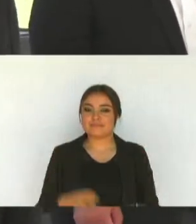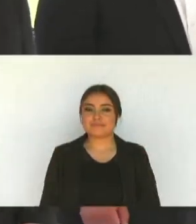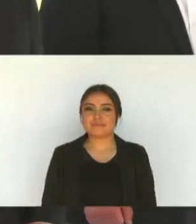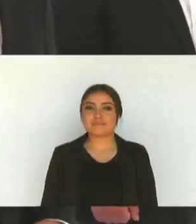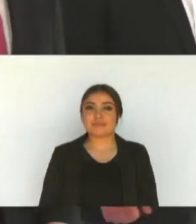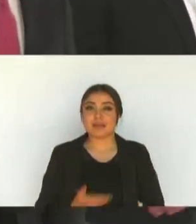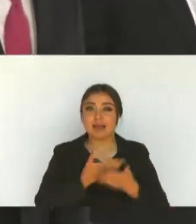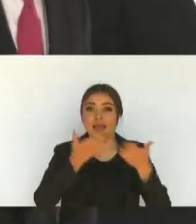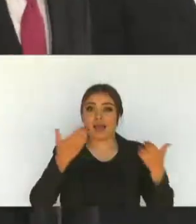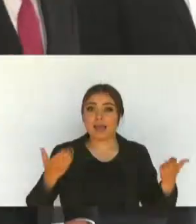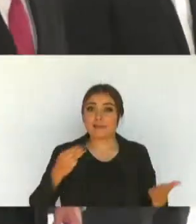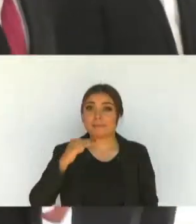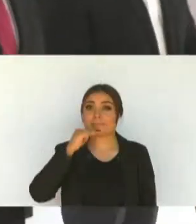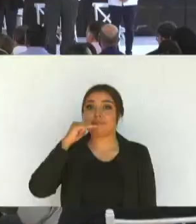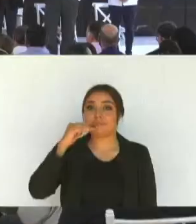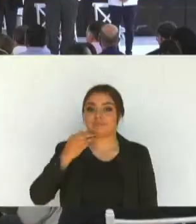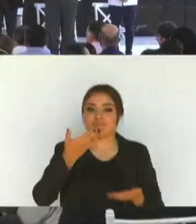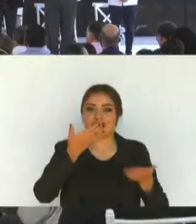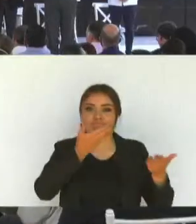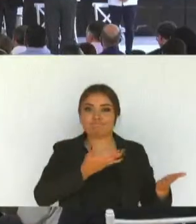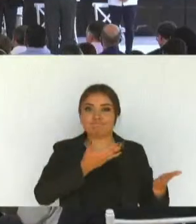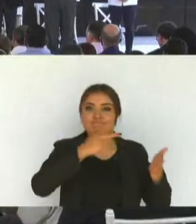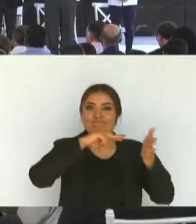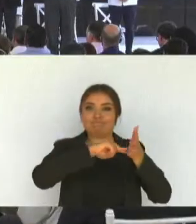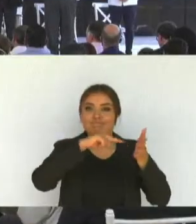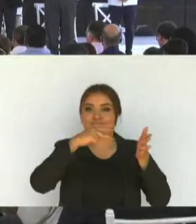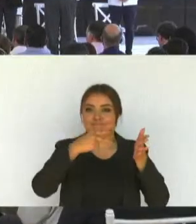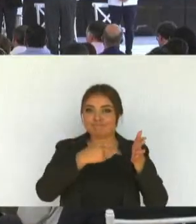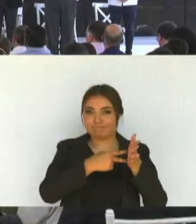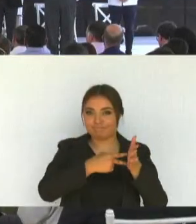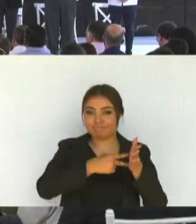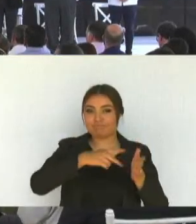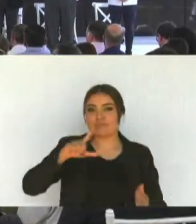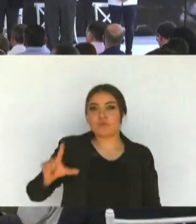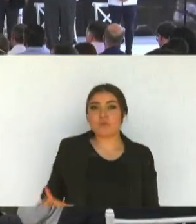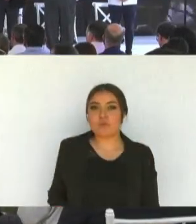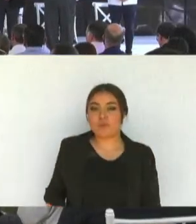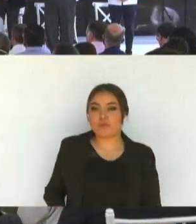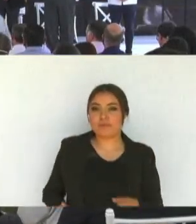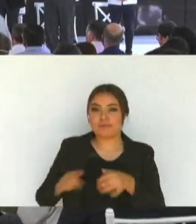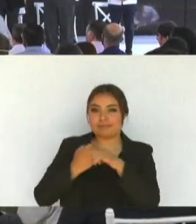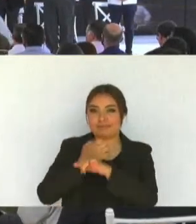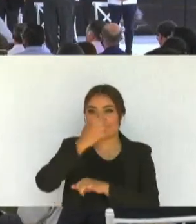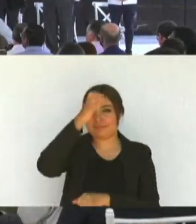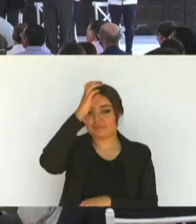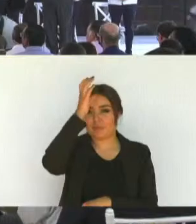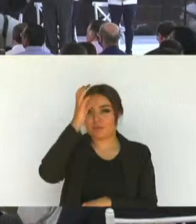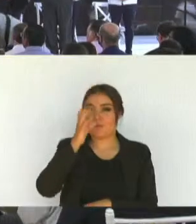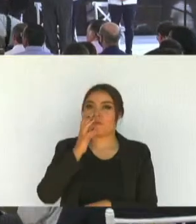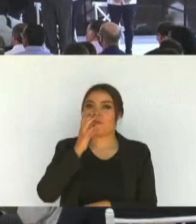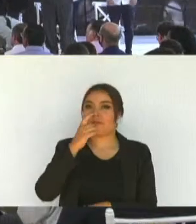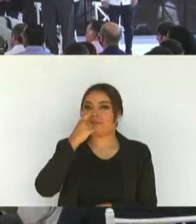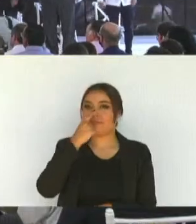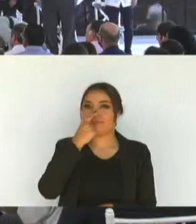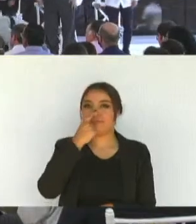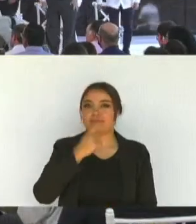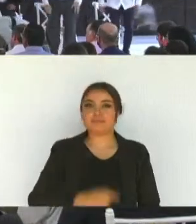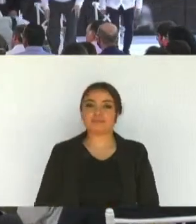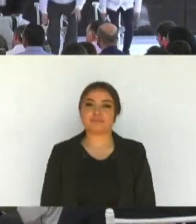Toca el turno en el uso de la palabra al ingeniero Miguel Ángel Riquelme Solís, gobernador constitucional del estado de Coahuila de Zaragoza.